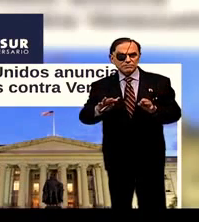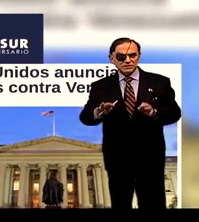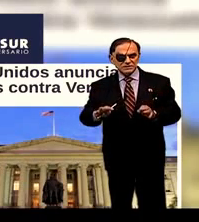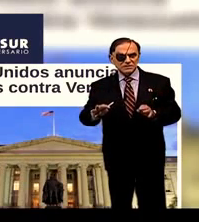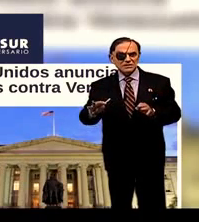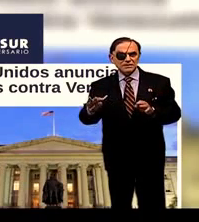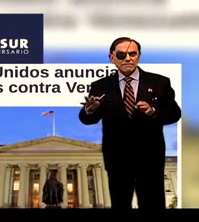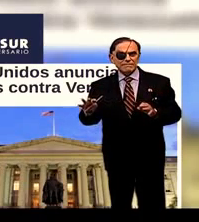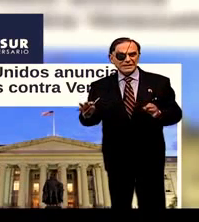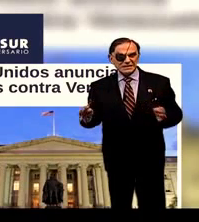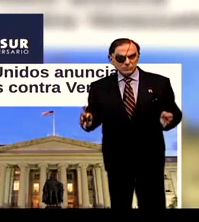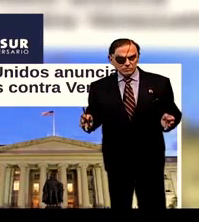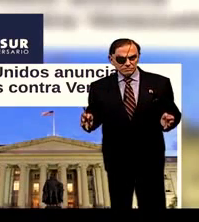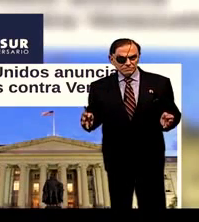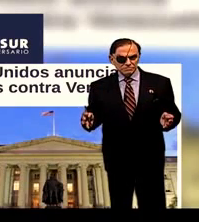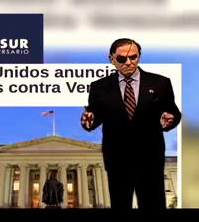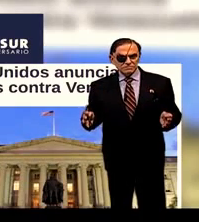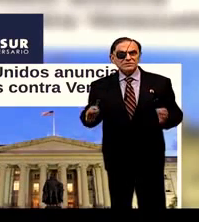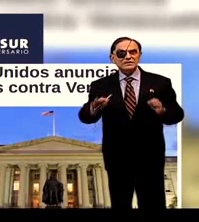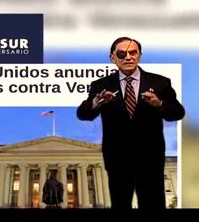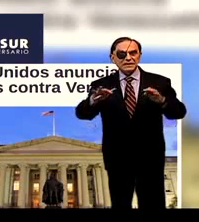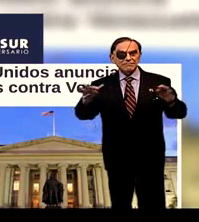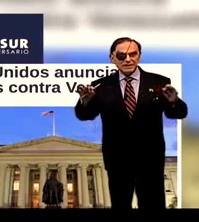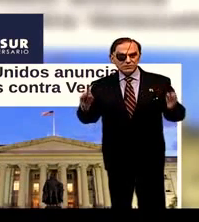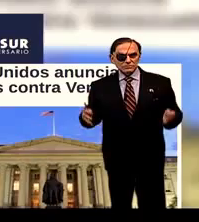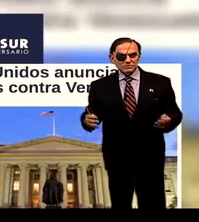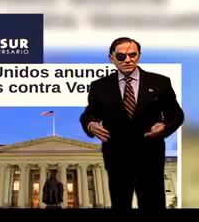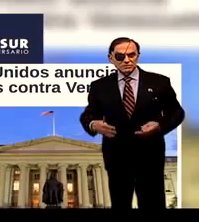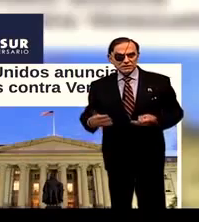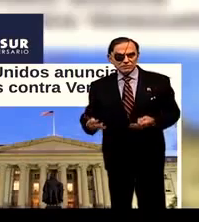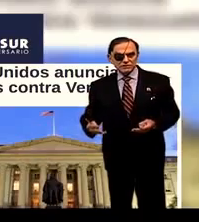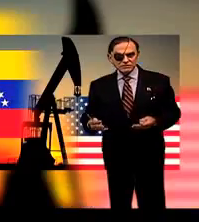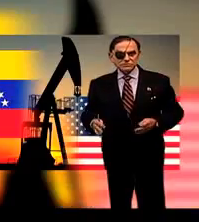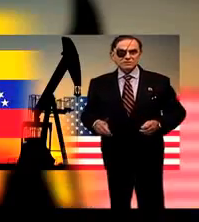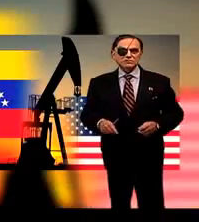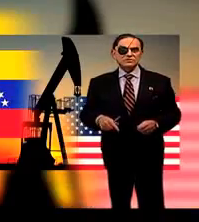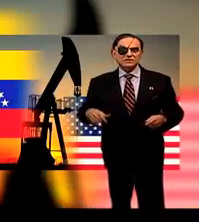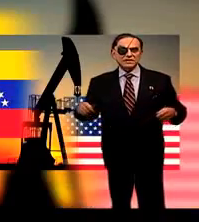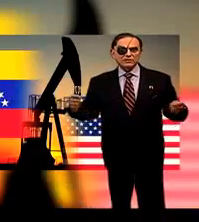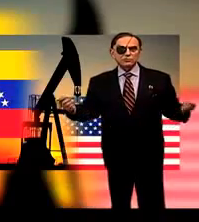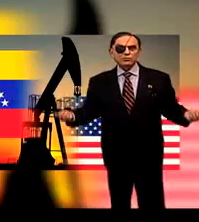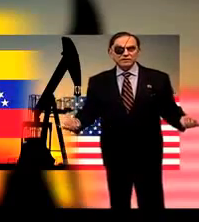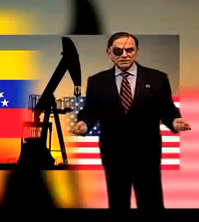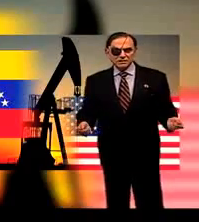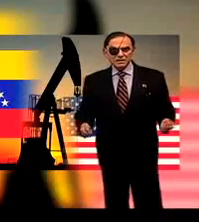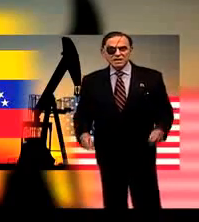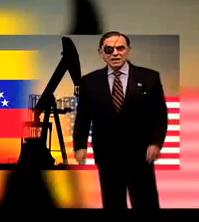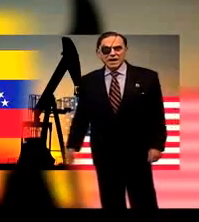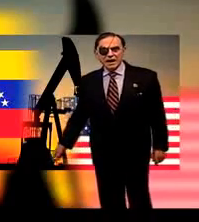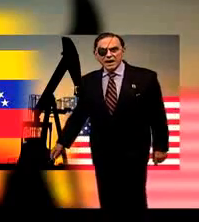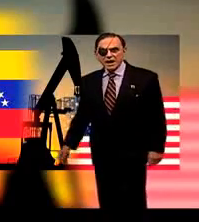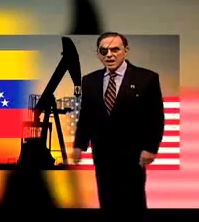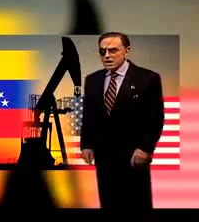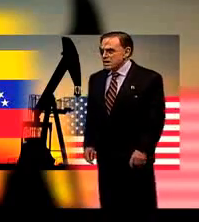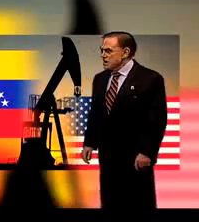y presente peligro, se le da el marco, se lleva al Congreso y entonces se le da luz verde